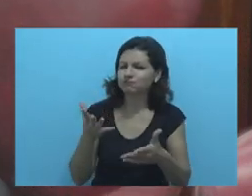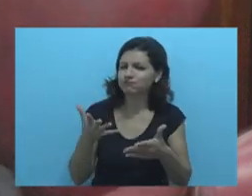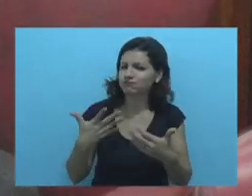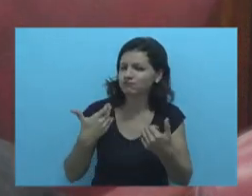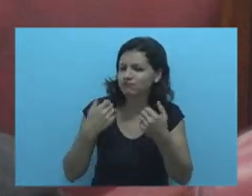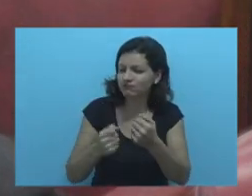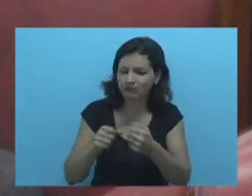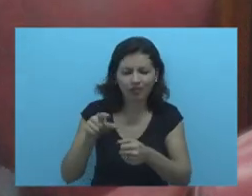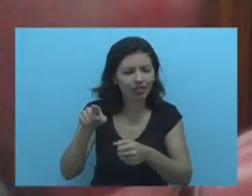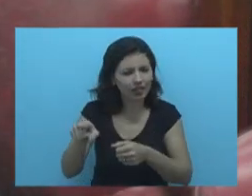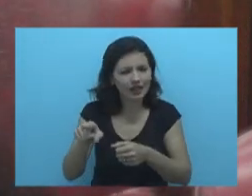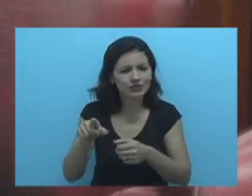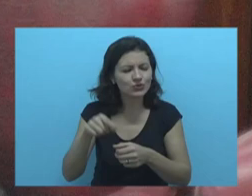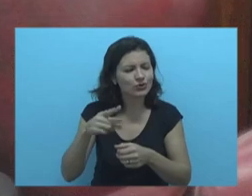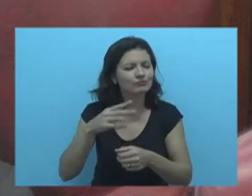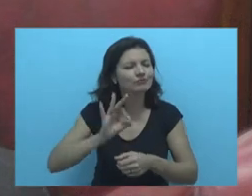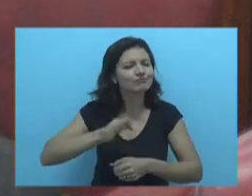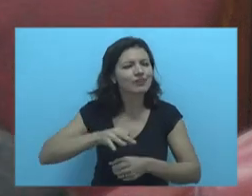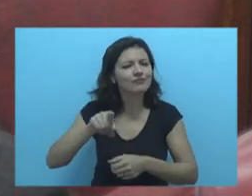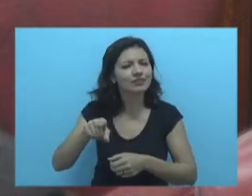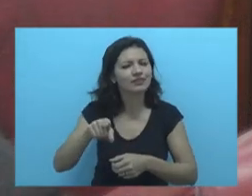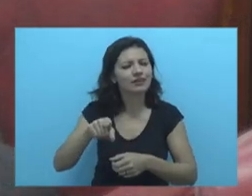Cámara, porque estaba convencido de que